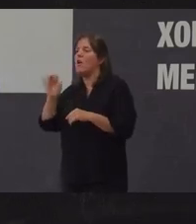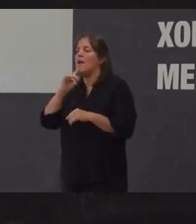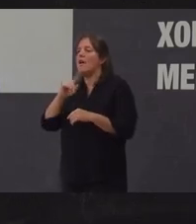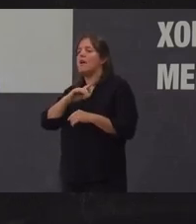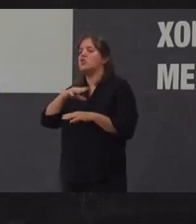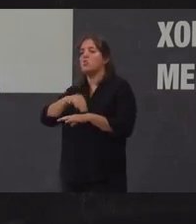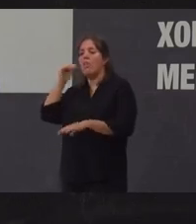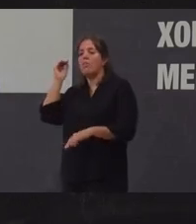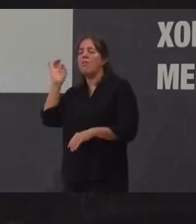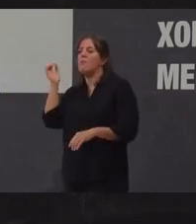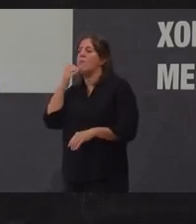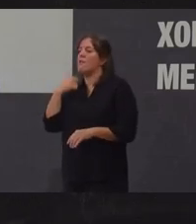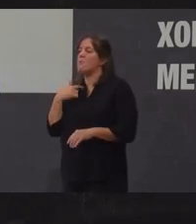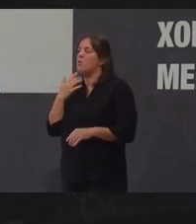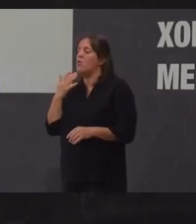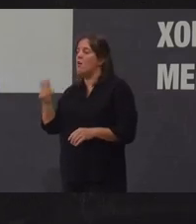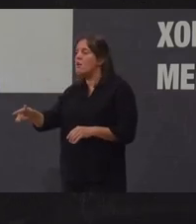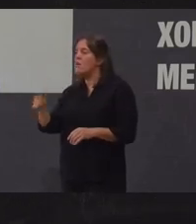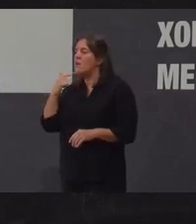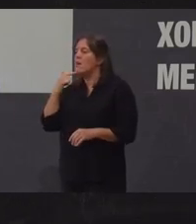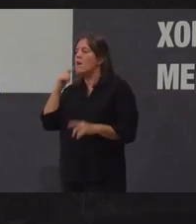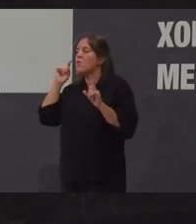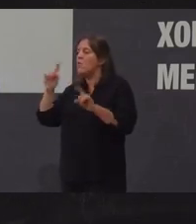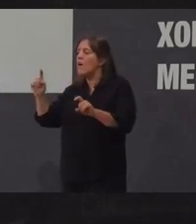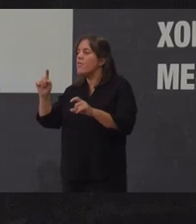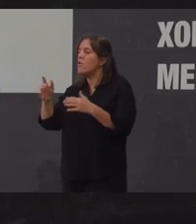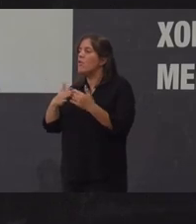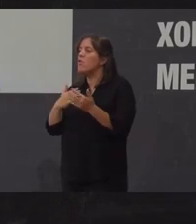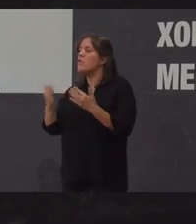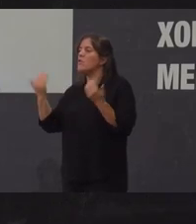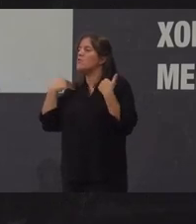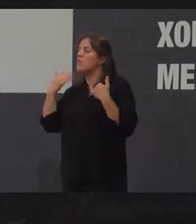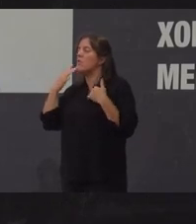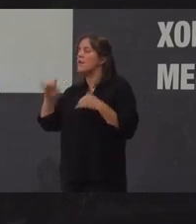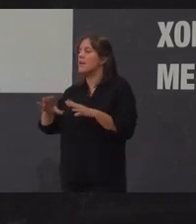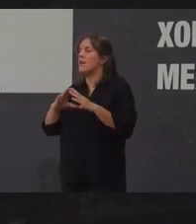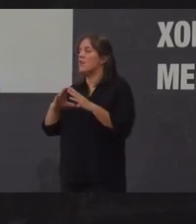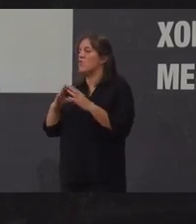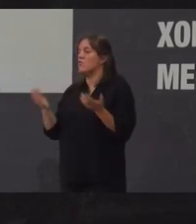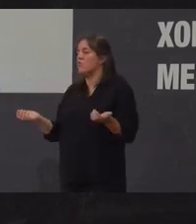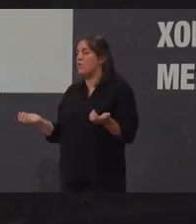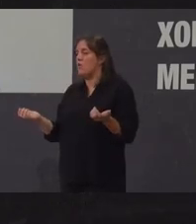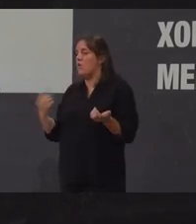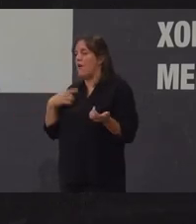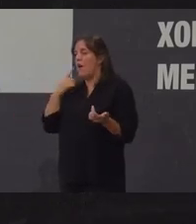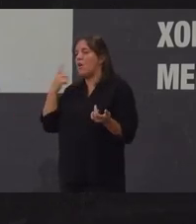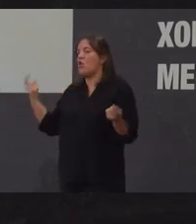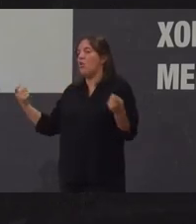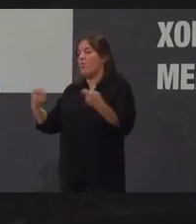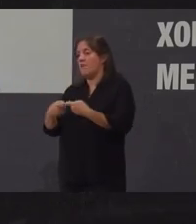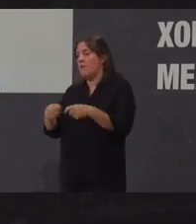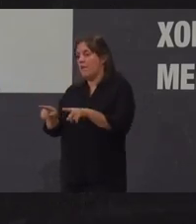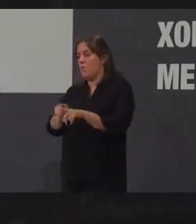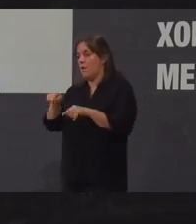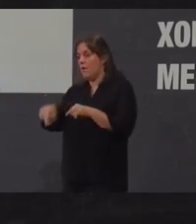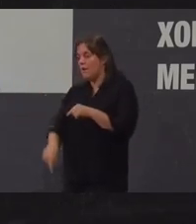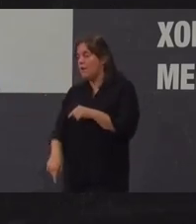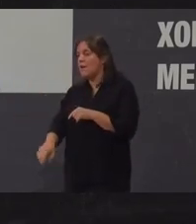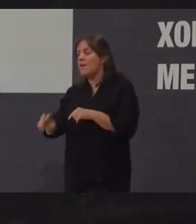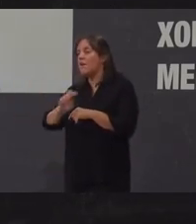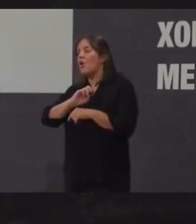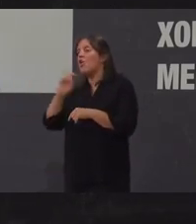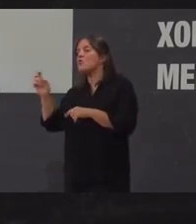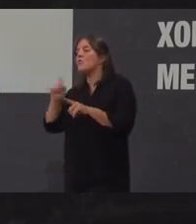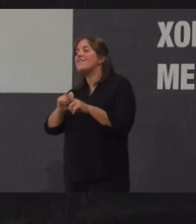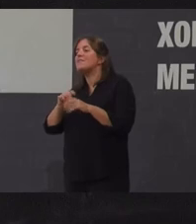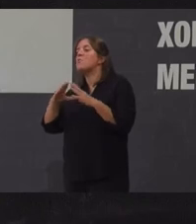Suecia, a educación está en mans das comunidades religiosas. É dicir, hai educación concertada, igual que aquí. Outra cousa é que tipo